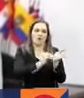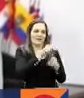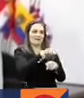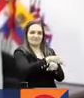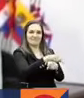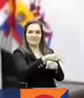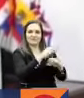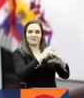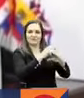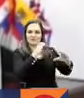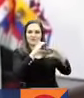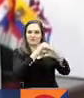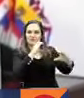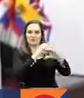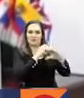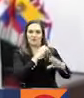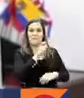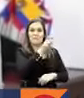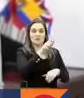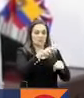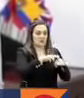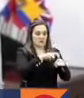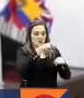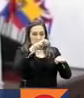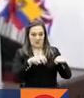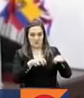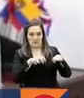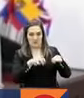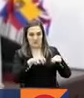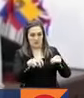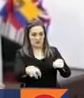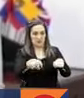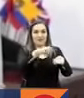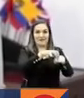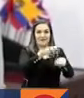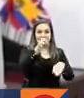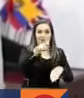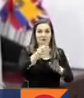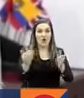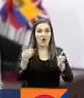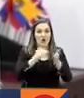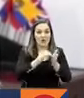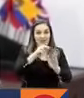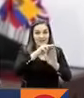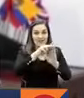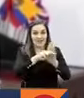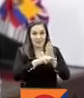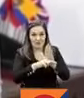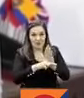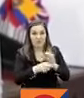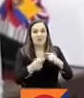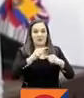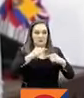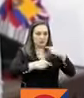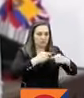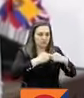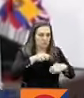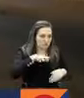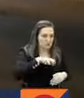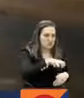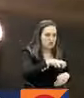a bajarse del bus o va a bajarse del bus para subirse al bus. Nuevamente se sube Switch y opera